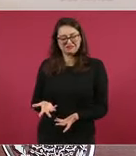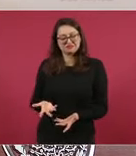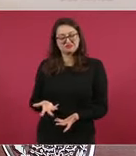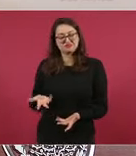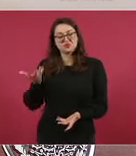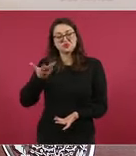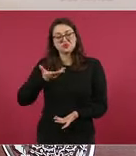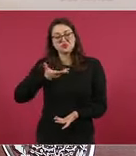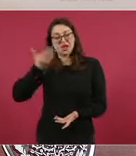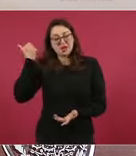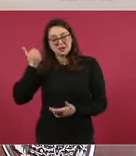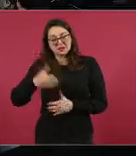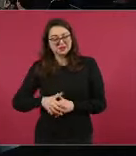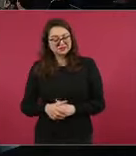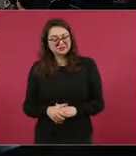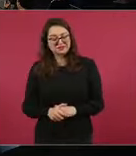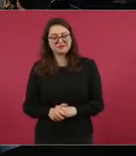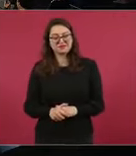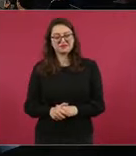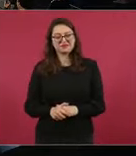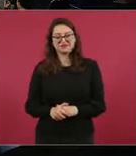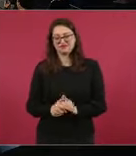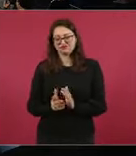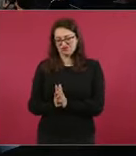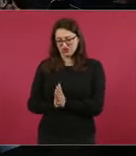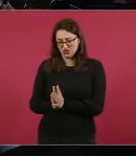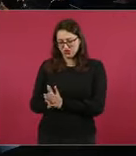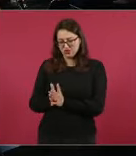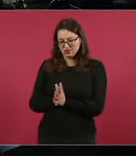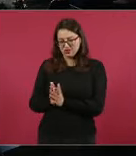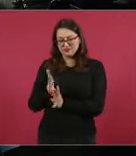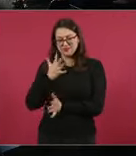la República del Chocolate.